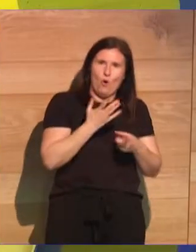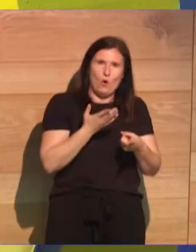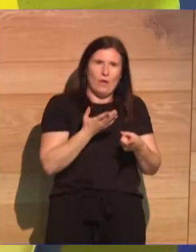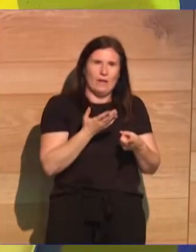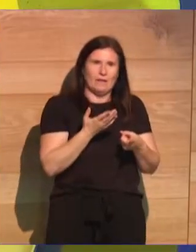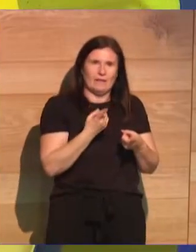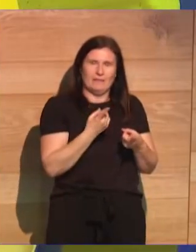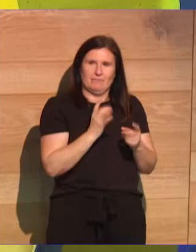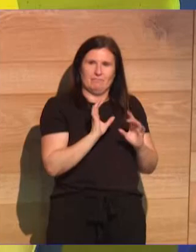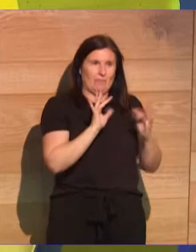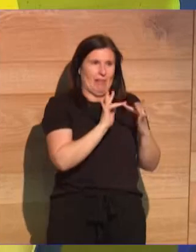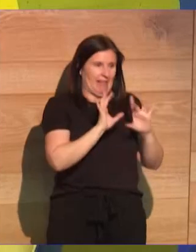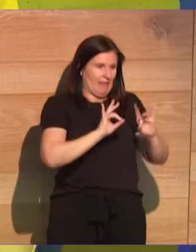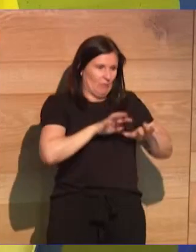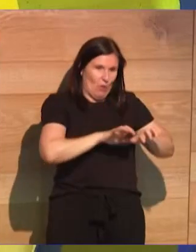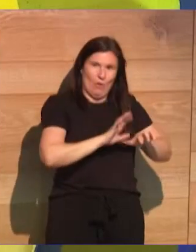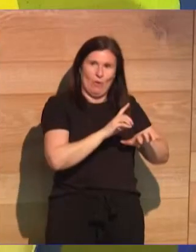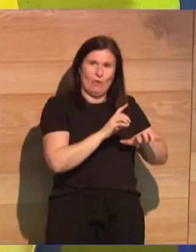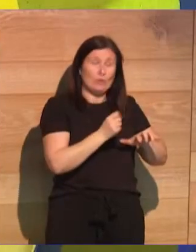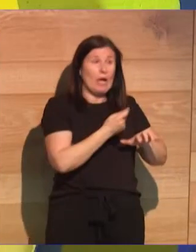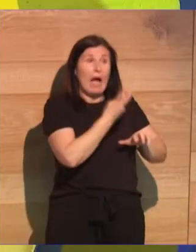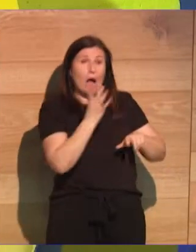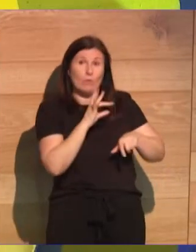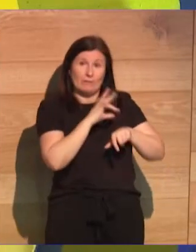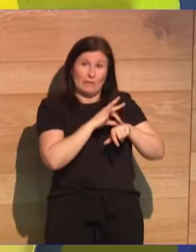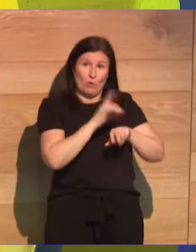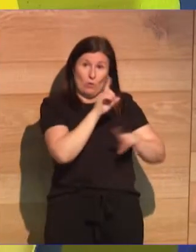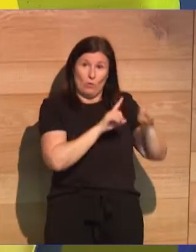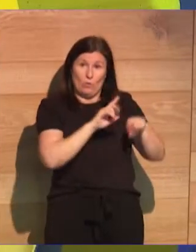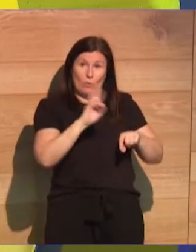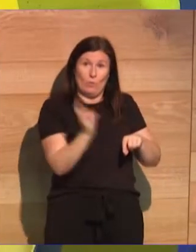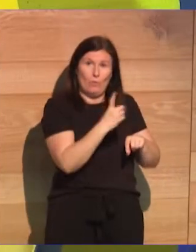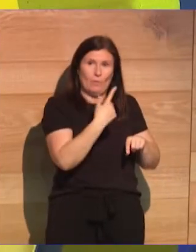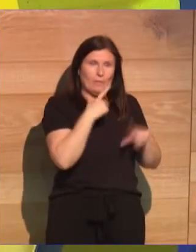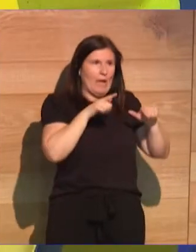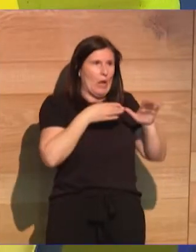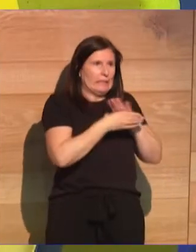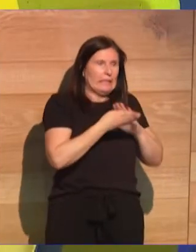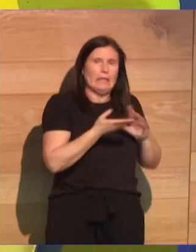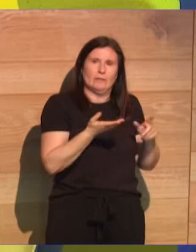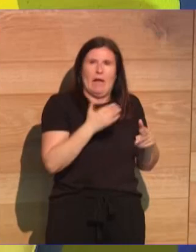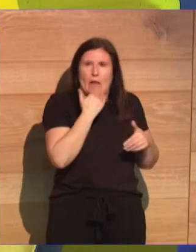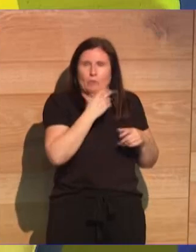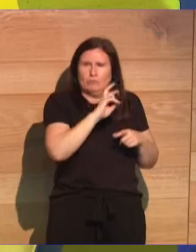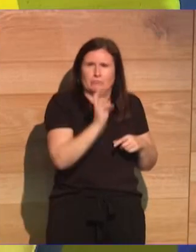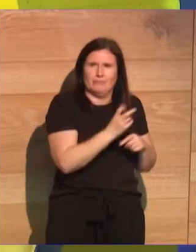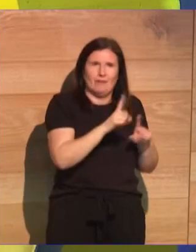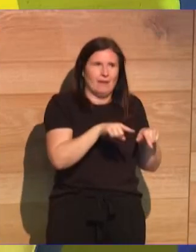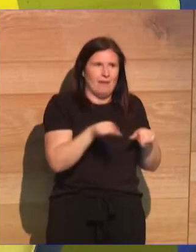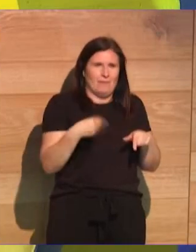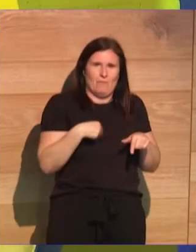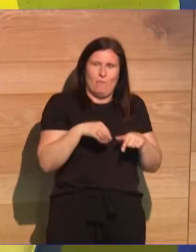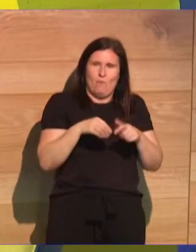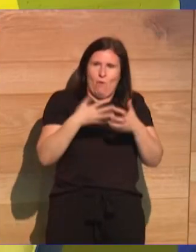contacto presencial. En algunas patologías, algunos niños tienen dificultades para estar en un aula. O sea, creo que todo esto está